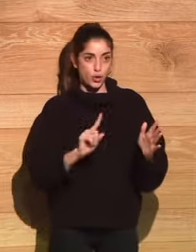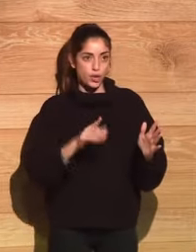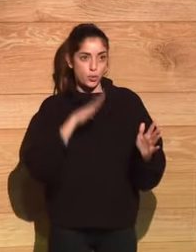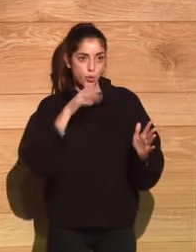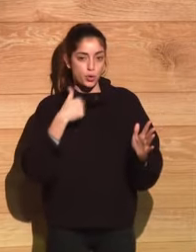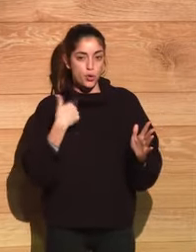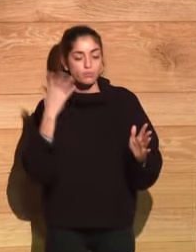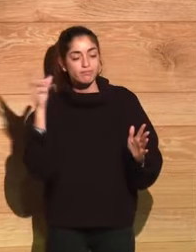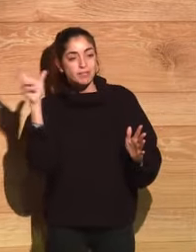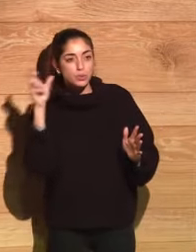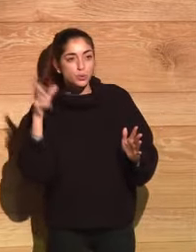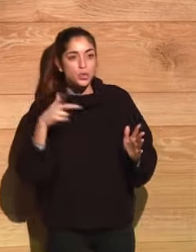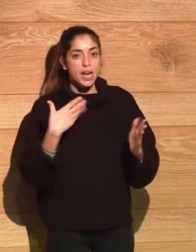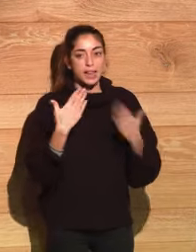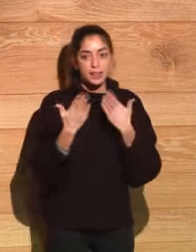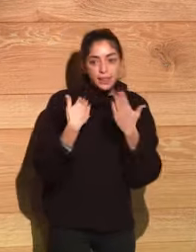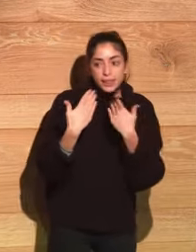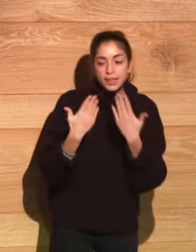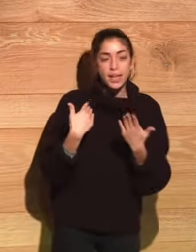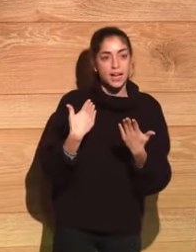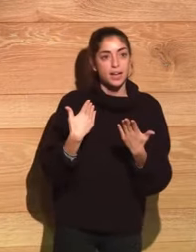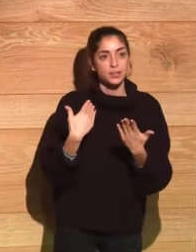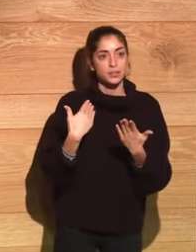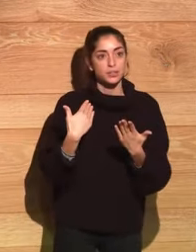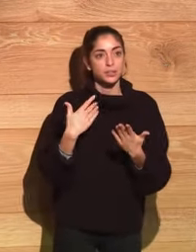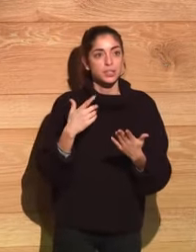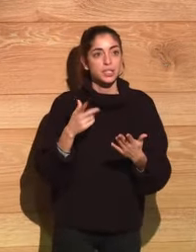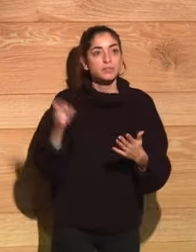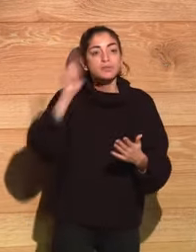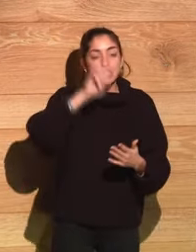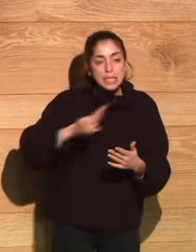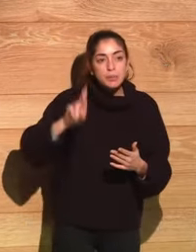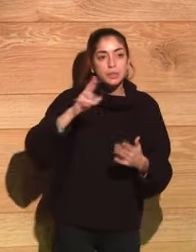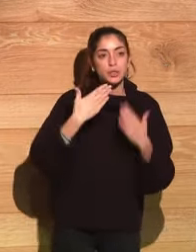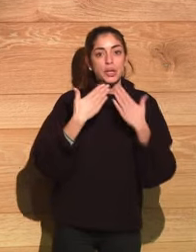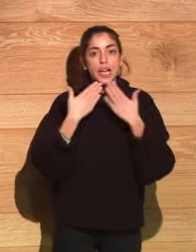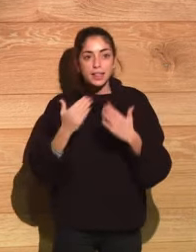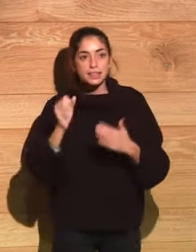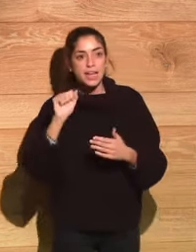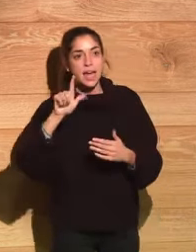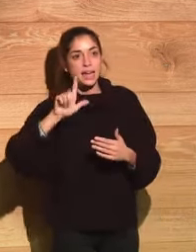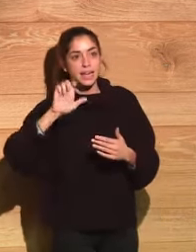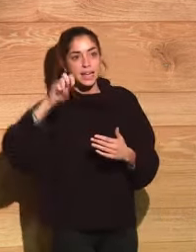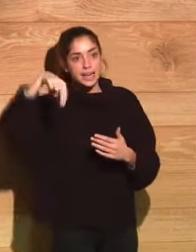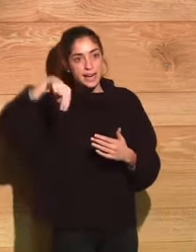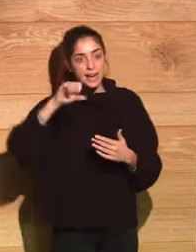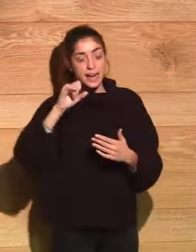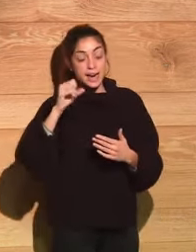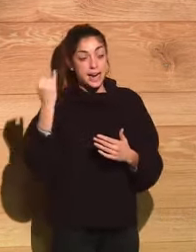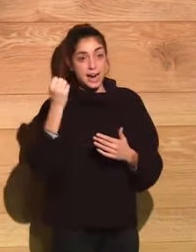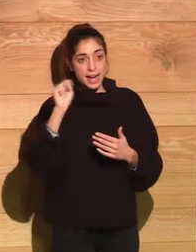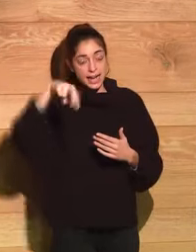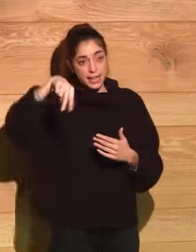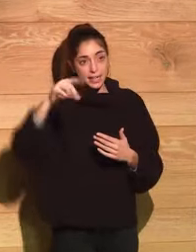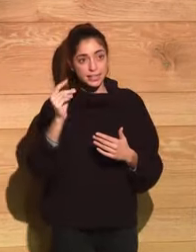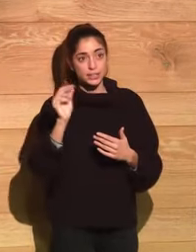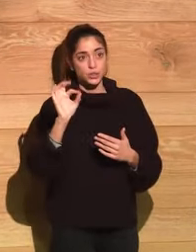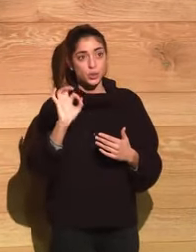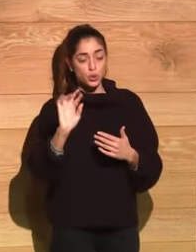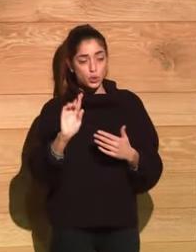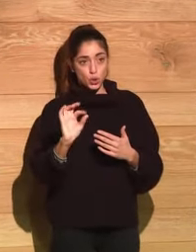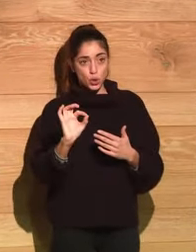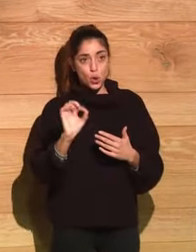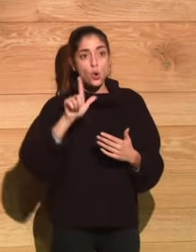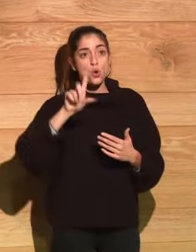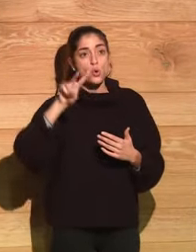escuchar el diálogo. Reitero el agradecimiento pues a Alejandro, a Mirentxu y a Luna, por